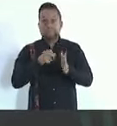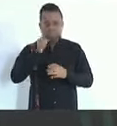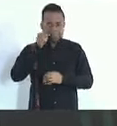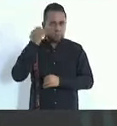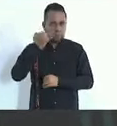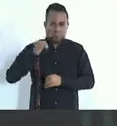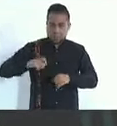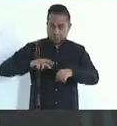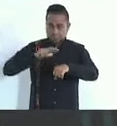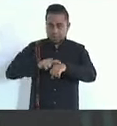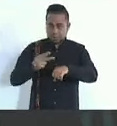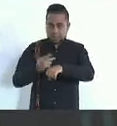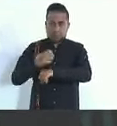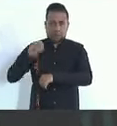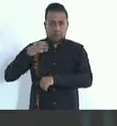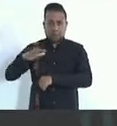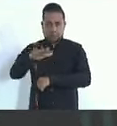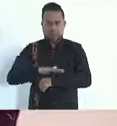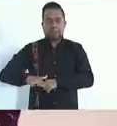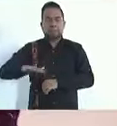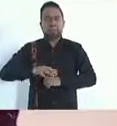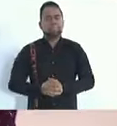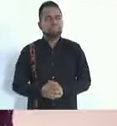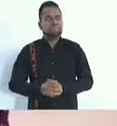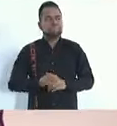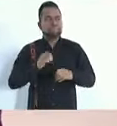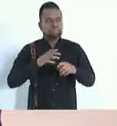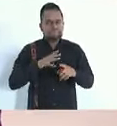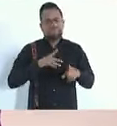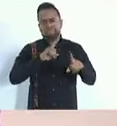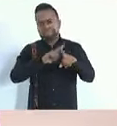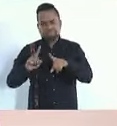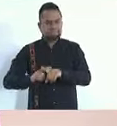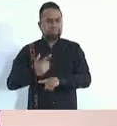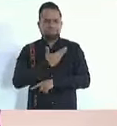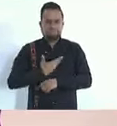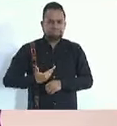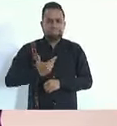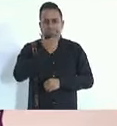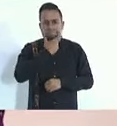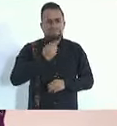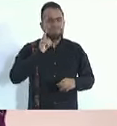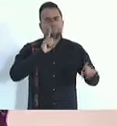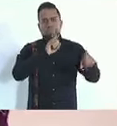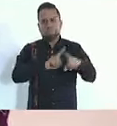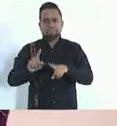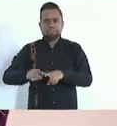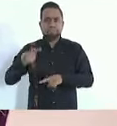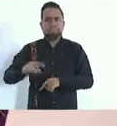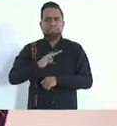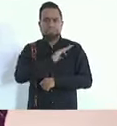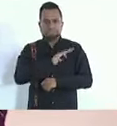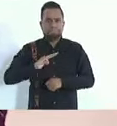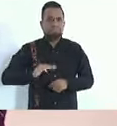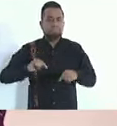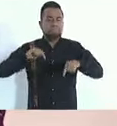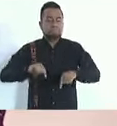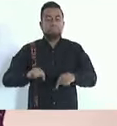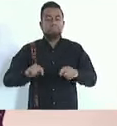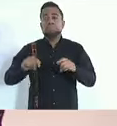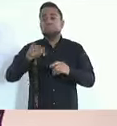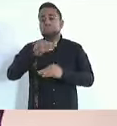Jara, gobernador de Oaxaca, a los presidentes y presidenta municipal, a todo